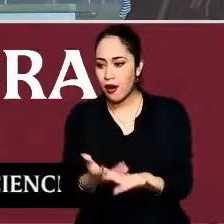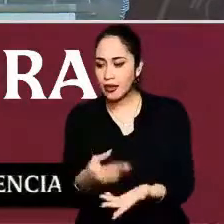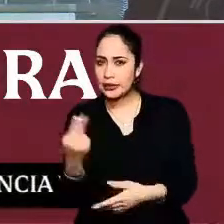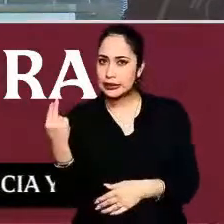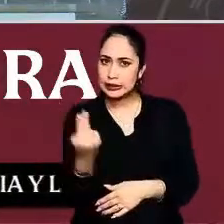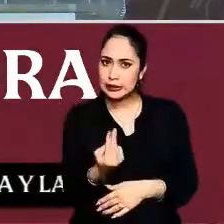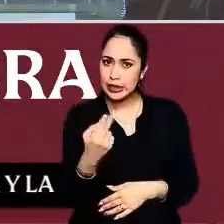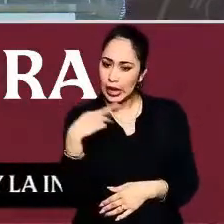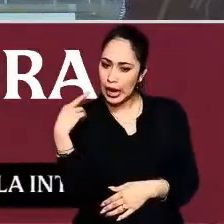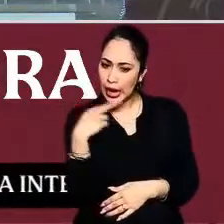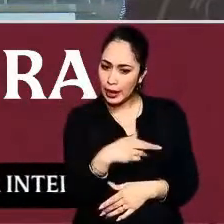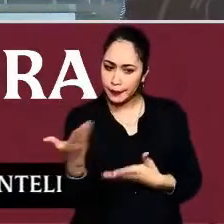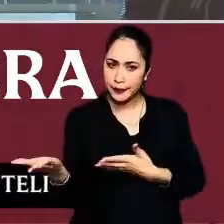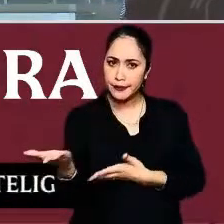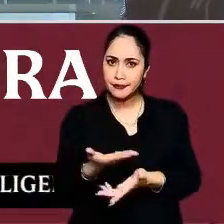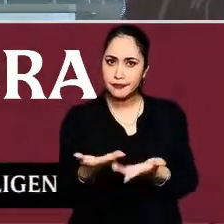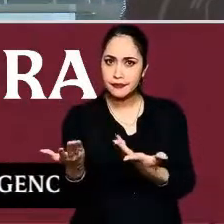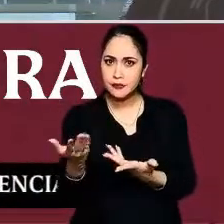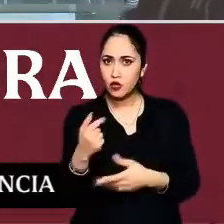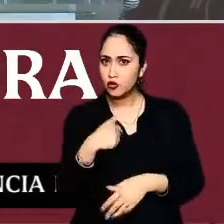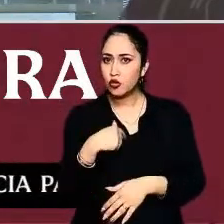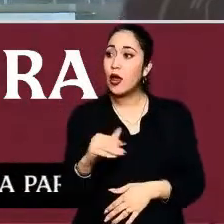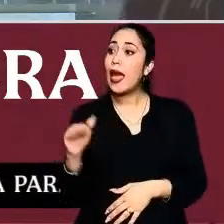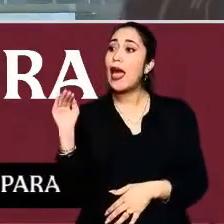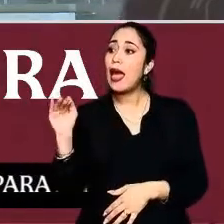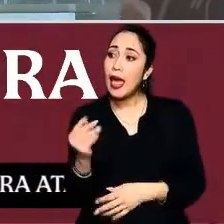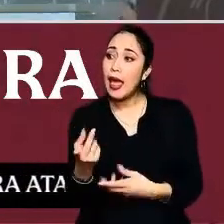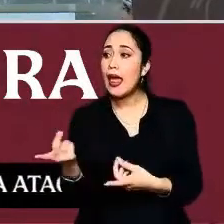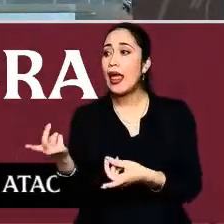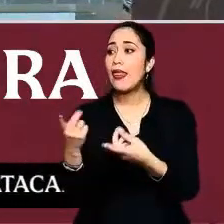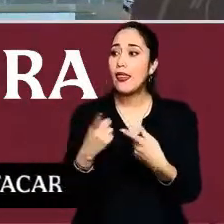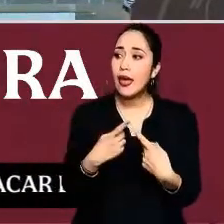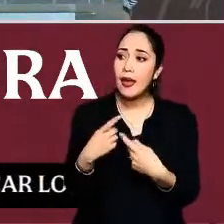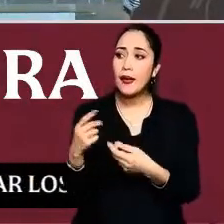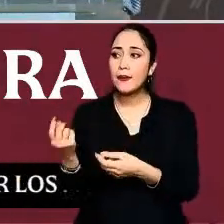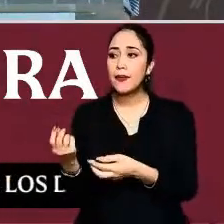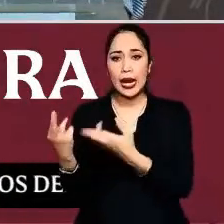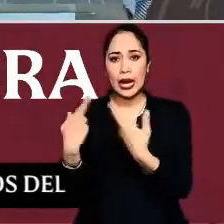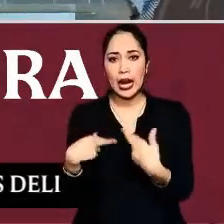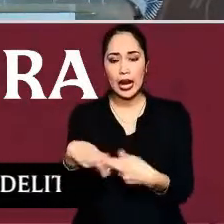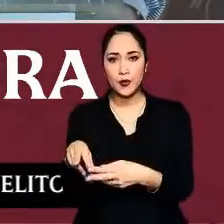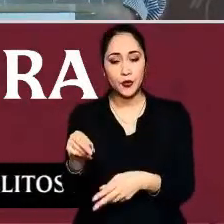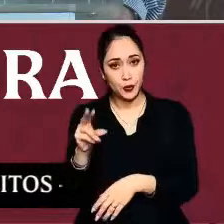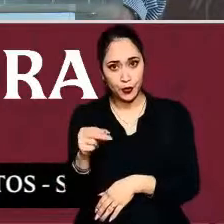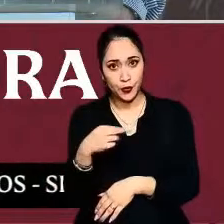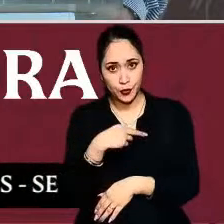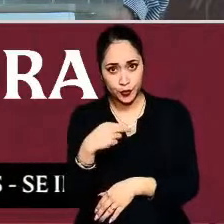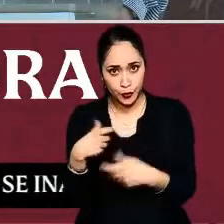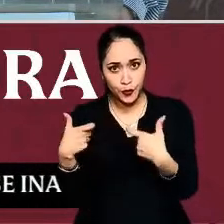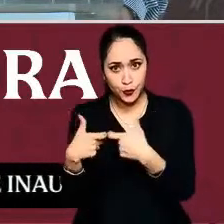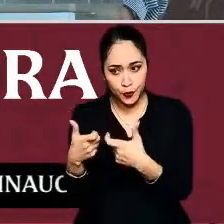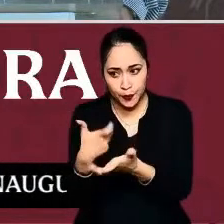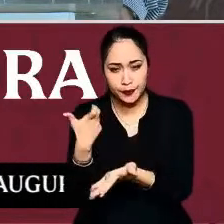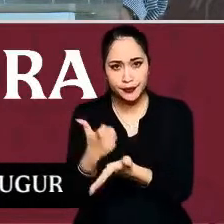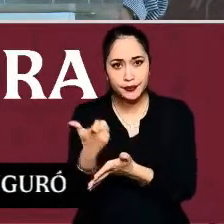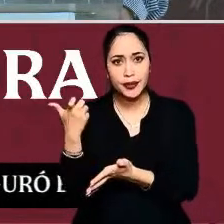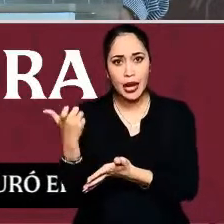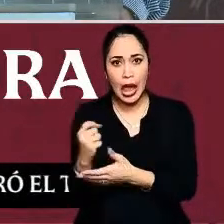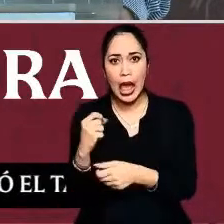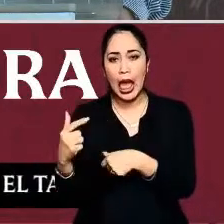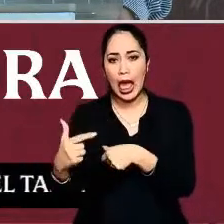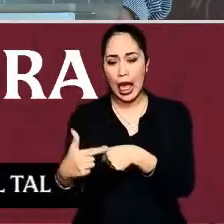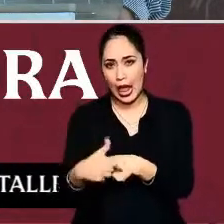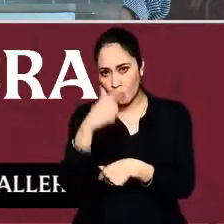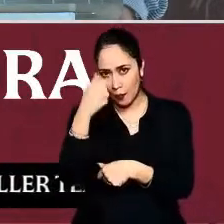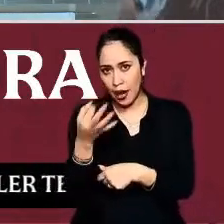No estamos pidiendo que nos den, sino que nos corresponden porque nosotros cooperamos para el trato de la